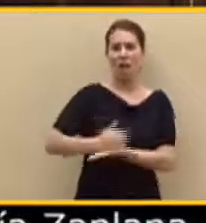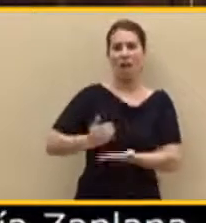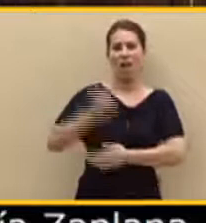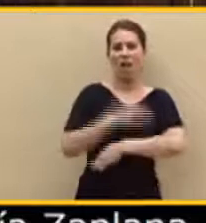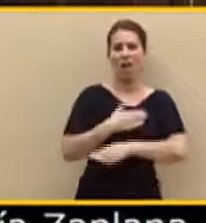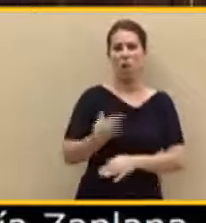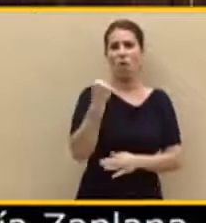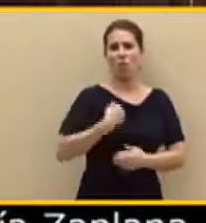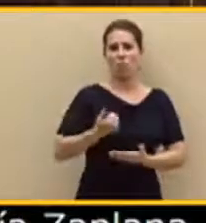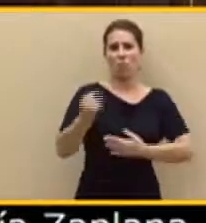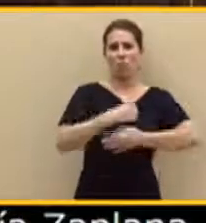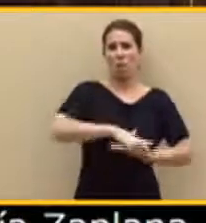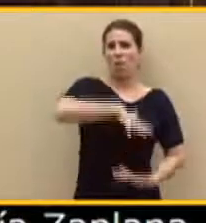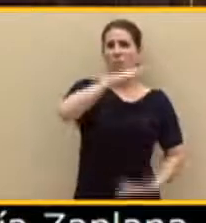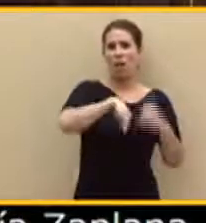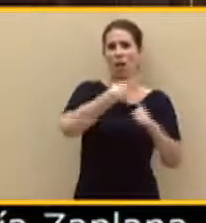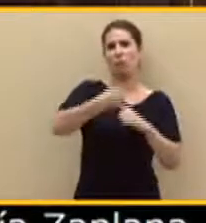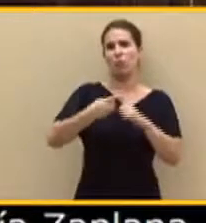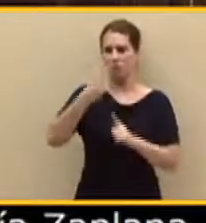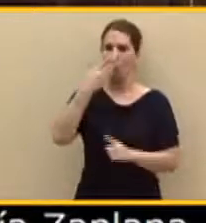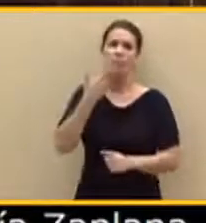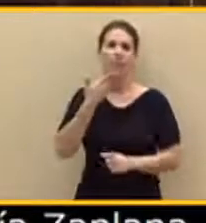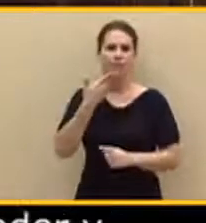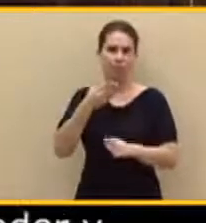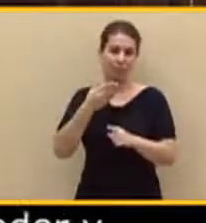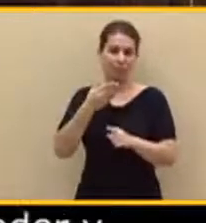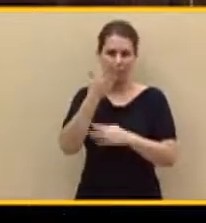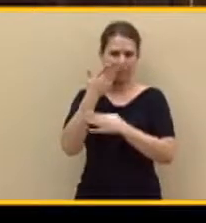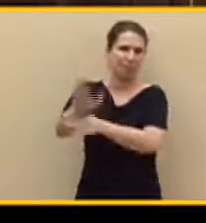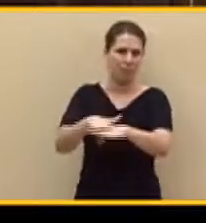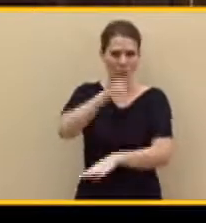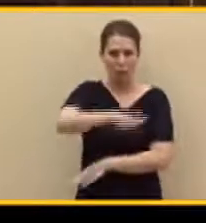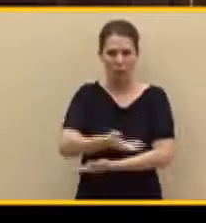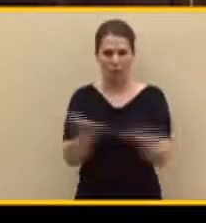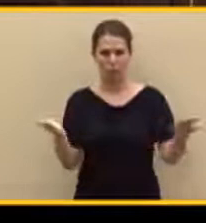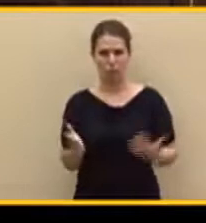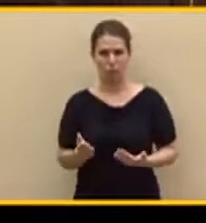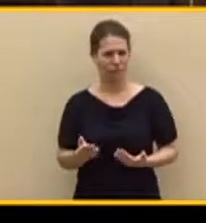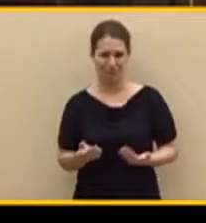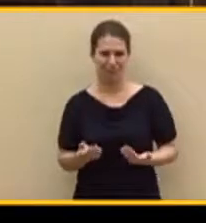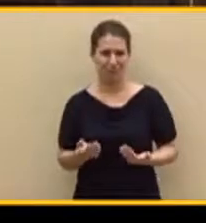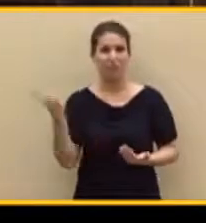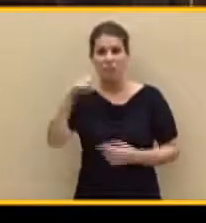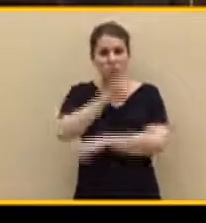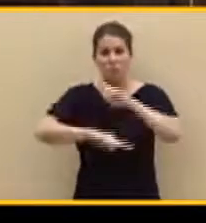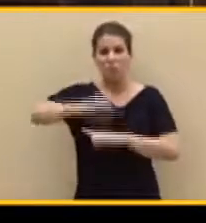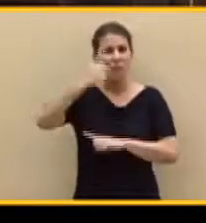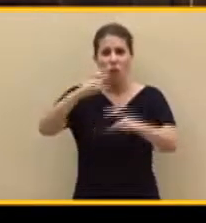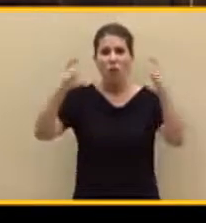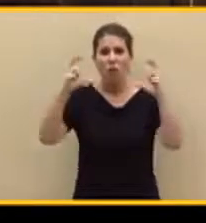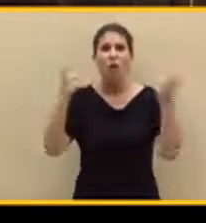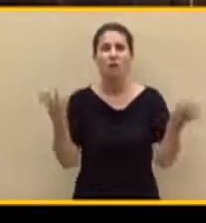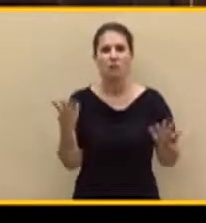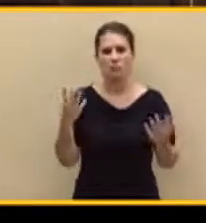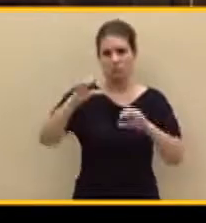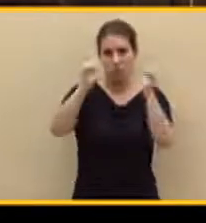a los ciudadanos. ¿Y saben cuál es el verdadero problema, señorías? El modelo económico que ustedes han impuesto en nuestro